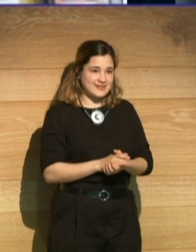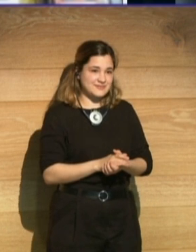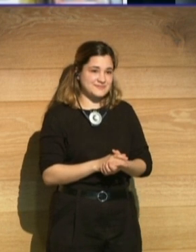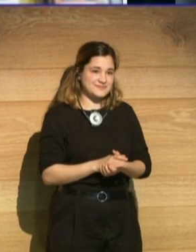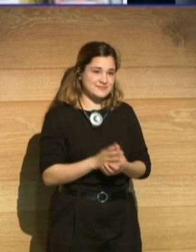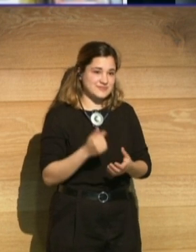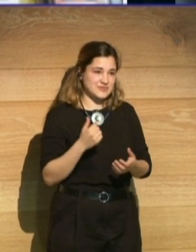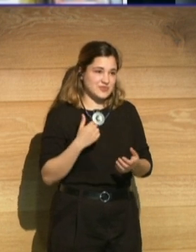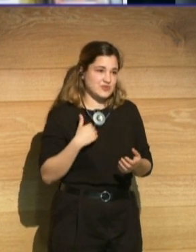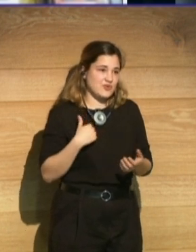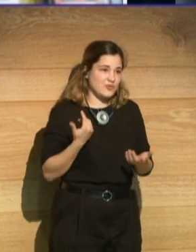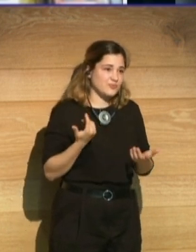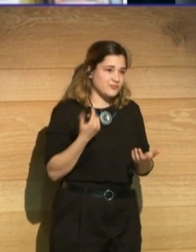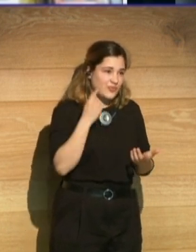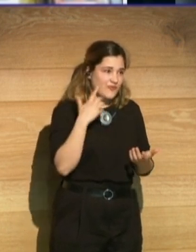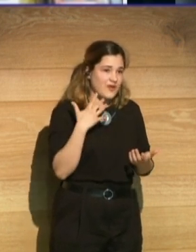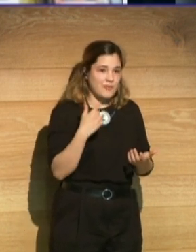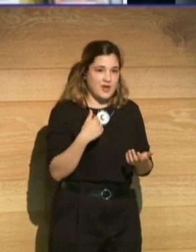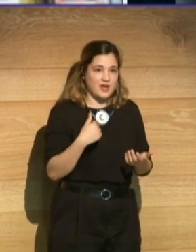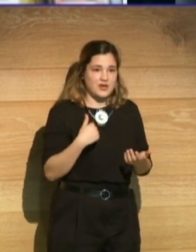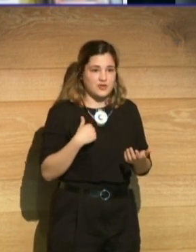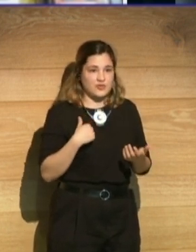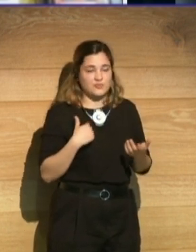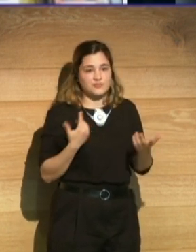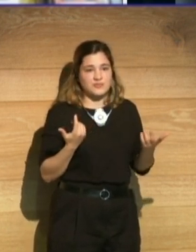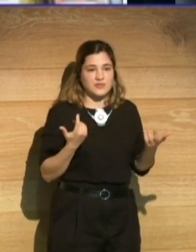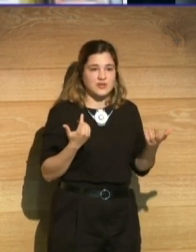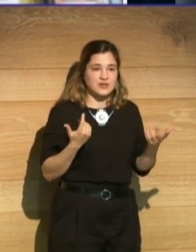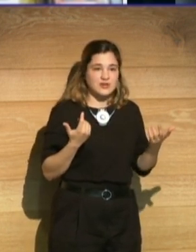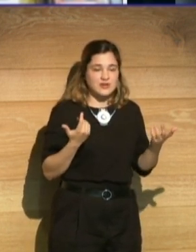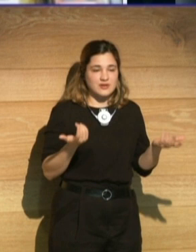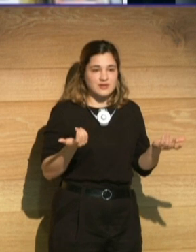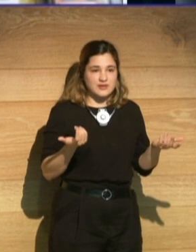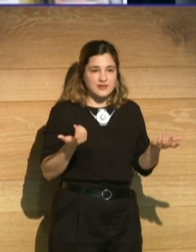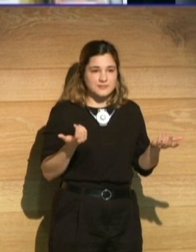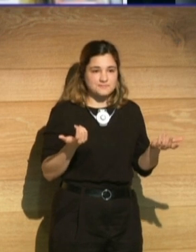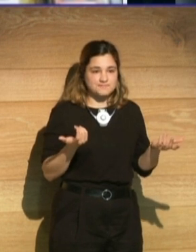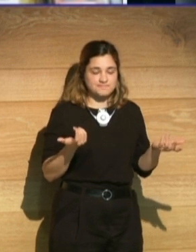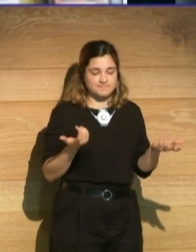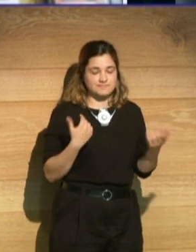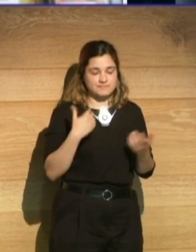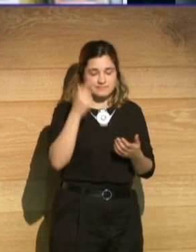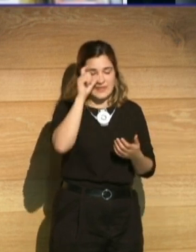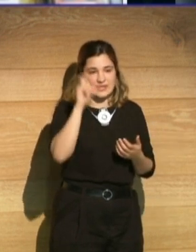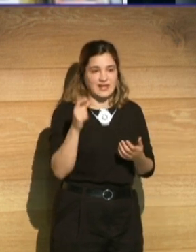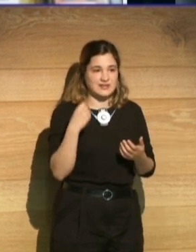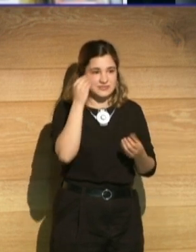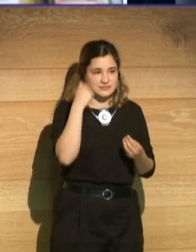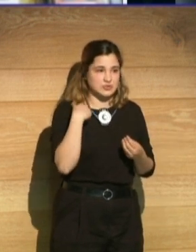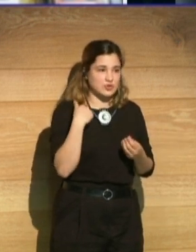tengo fama de ser un hombre de ceremonias. En Italia me consideraban un poco